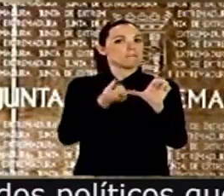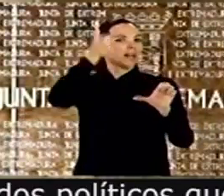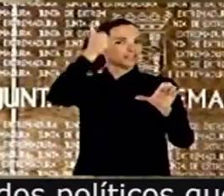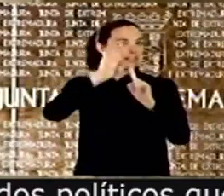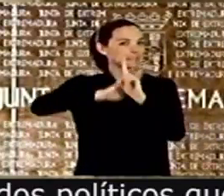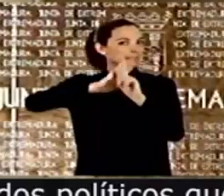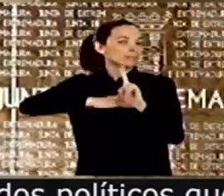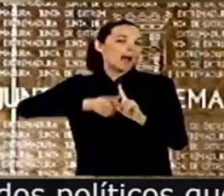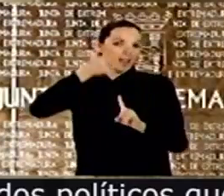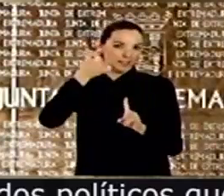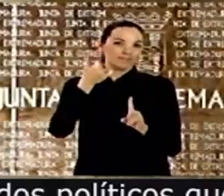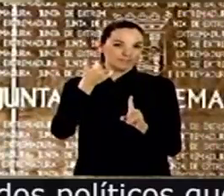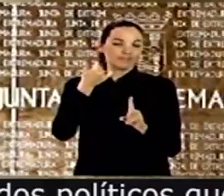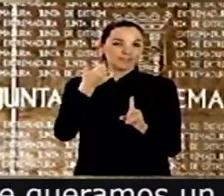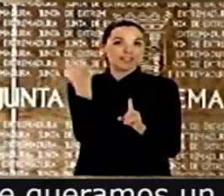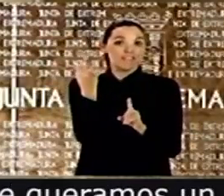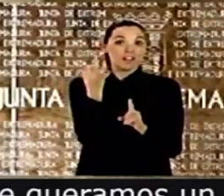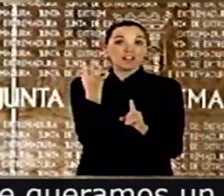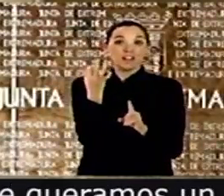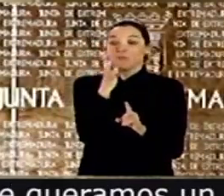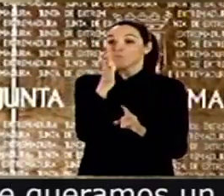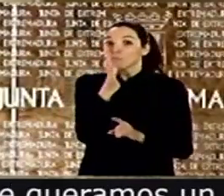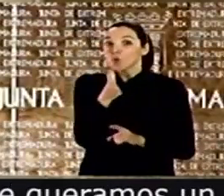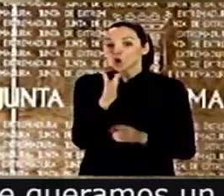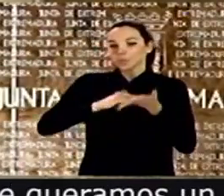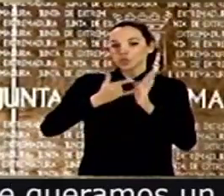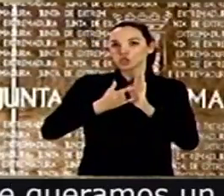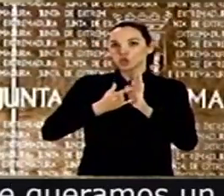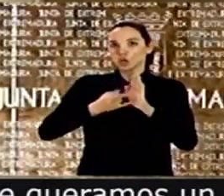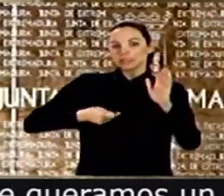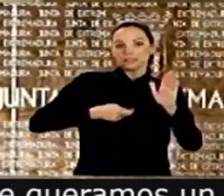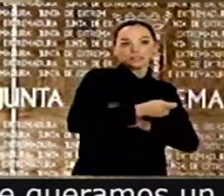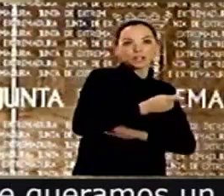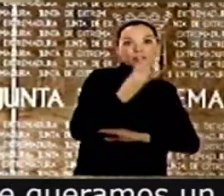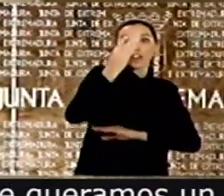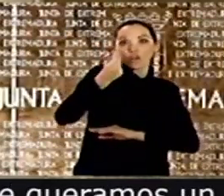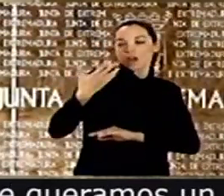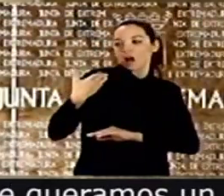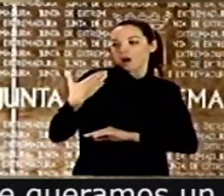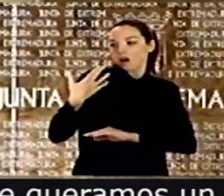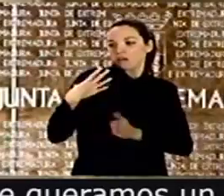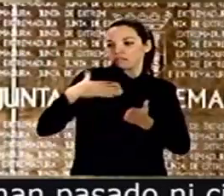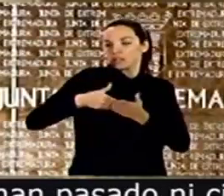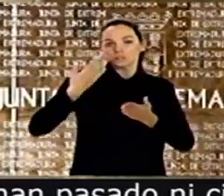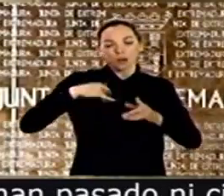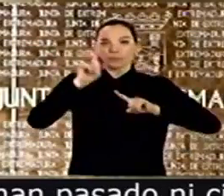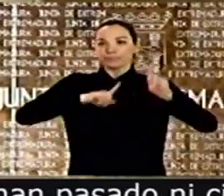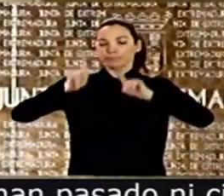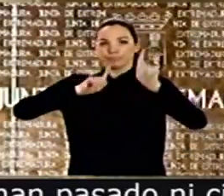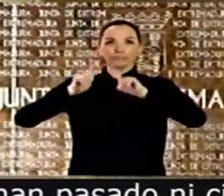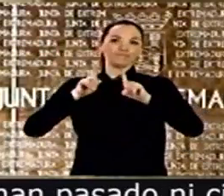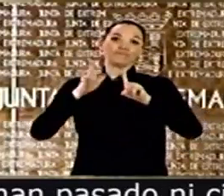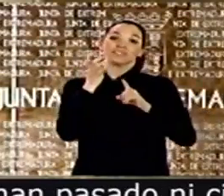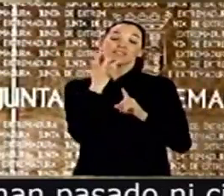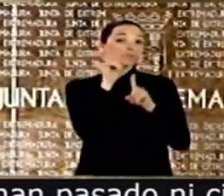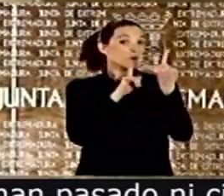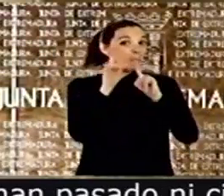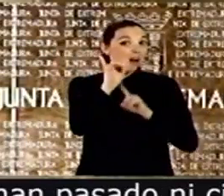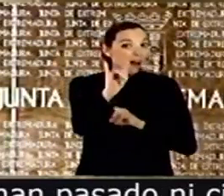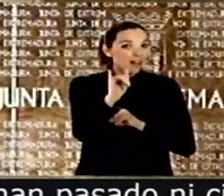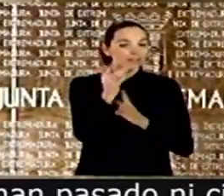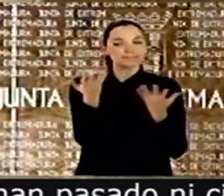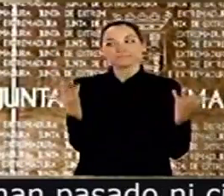Extremadura. Y cuando no han pasado ni 5 días de que han registrado los papeles, no estemos buscando ya los problemas. Que si problemas hay, no los